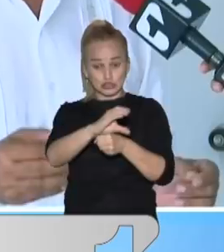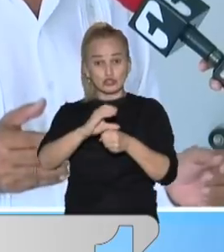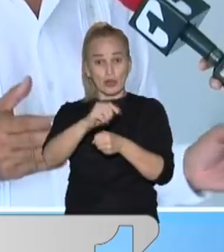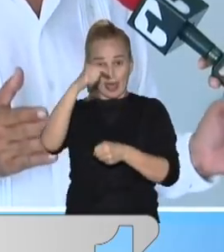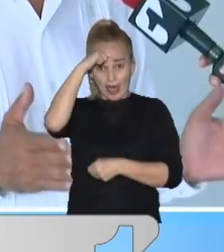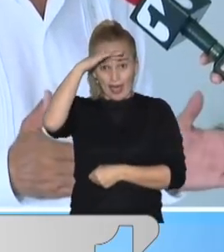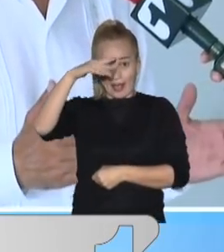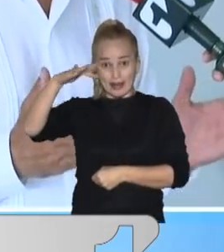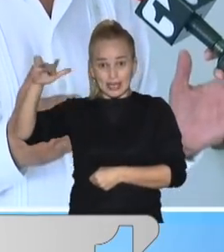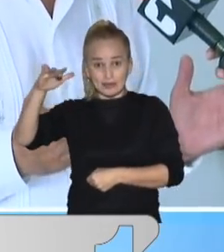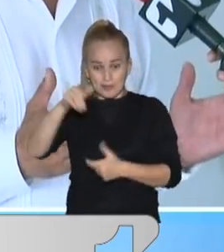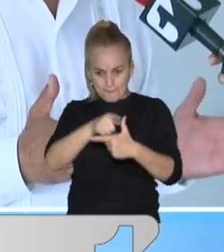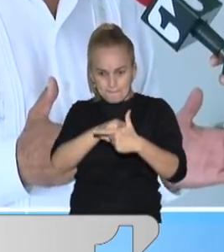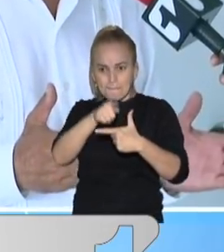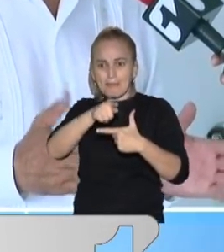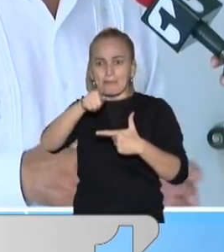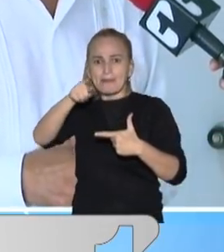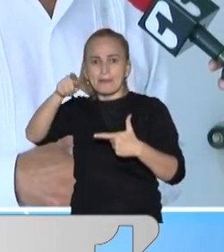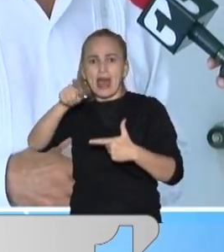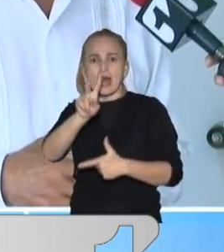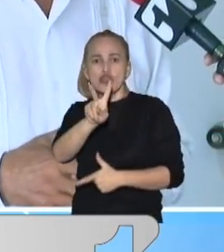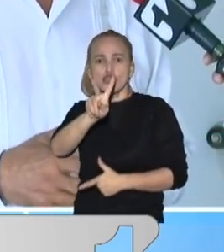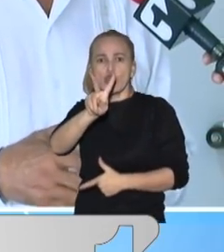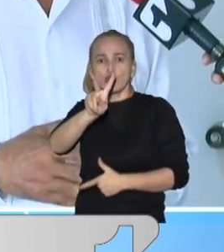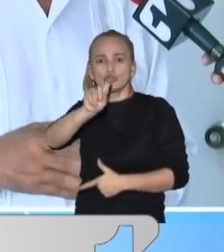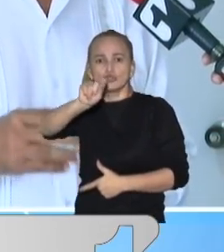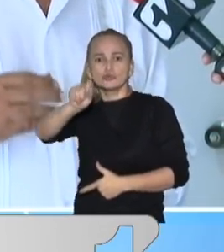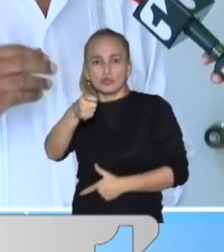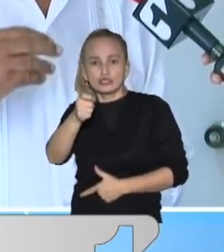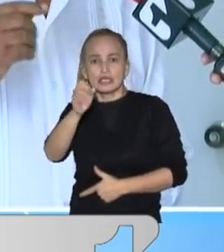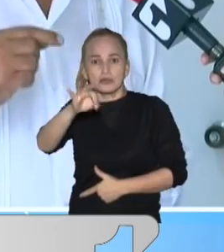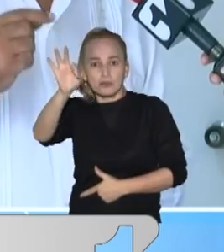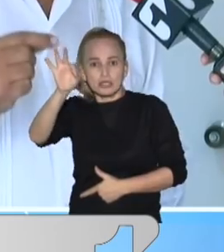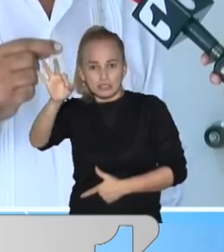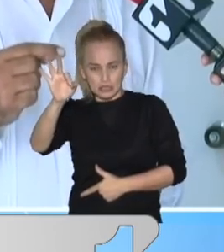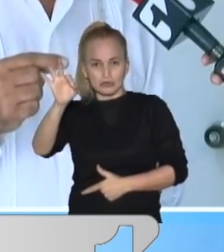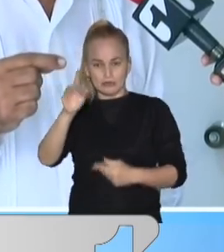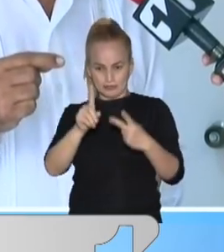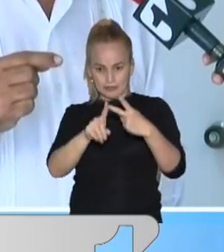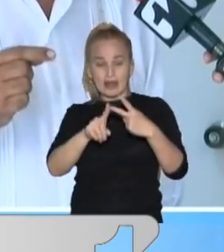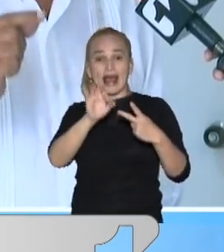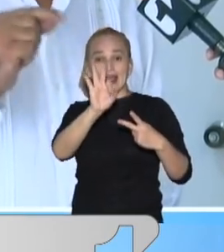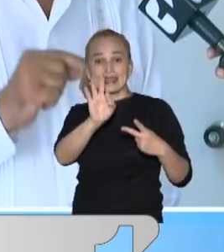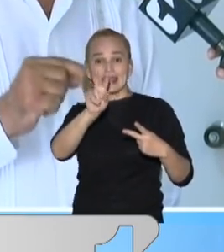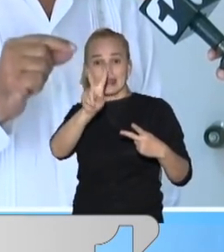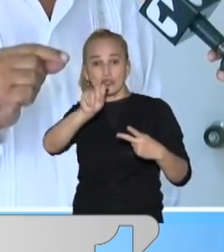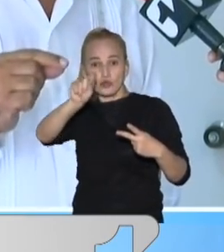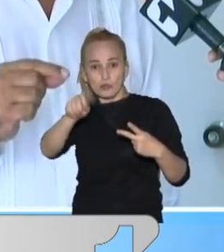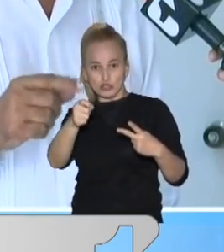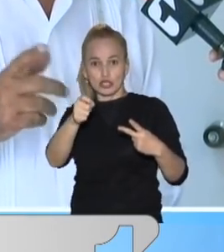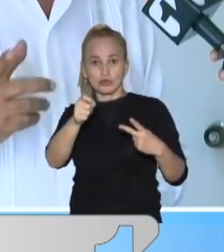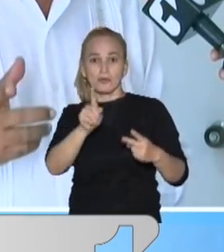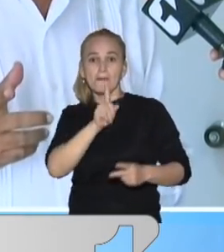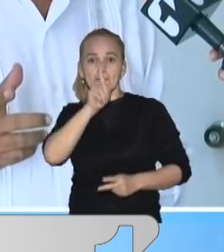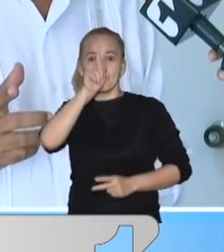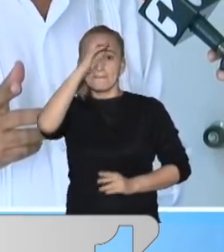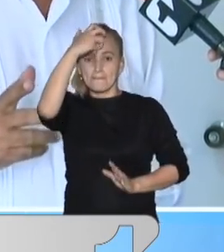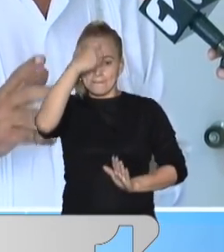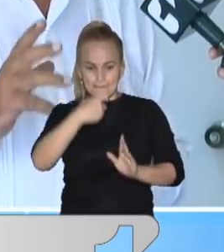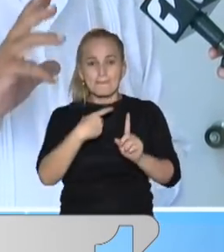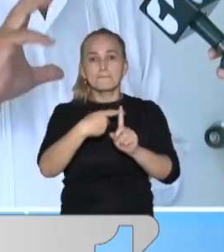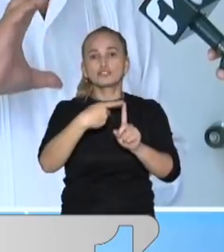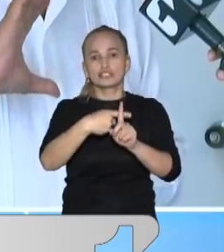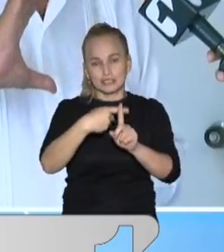está presentando un índice de letalidad de 2% y un 32% de resultados positivos en los